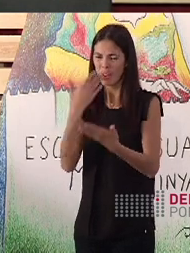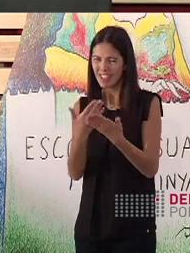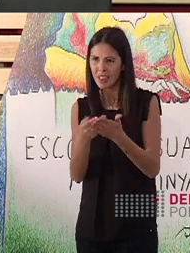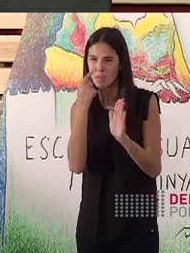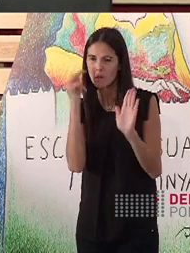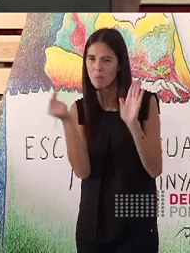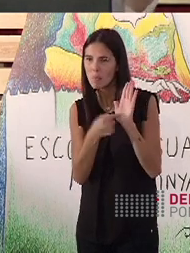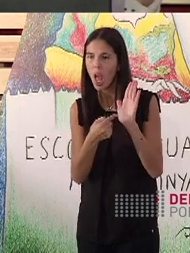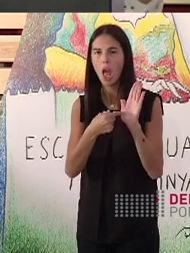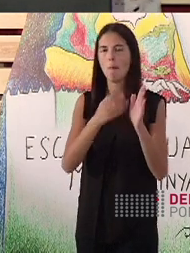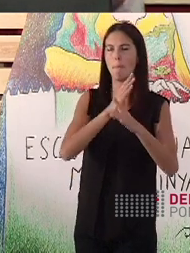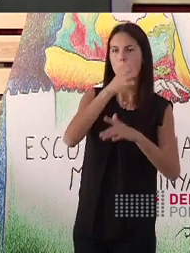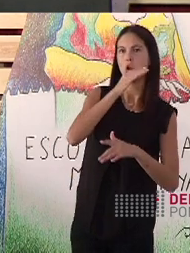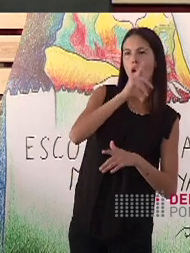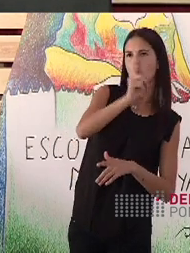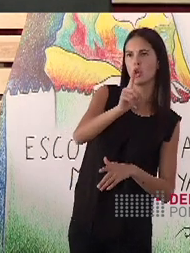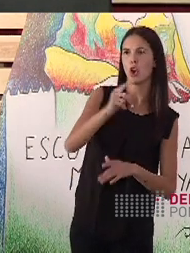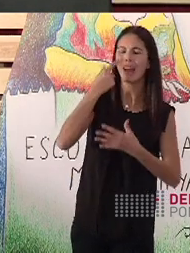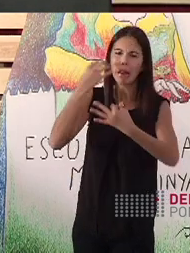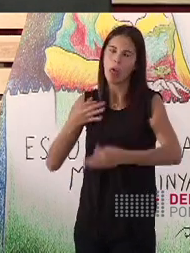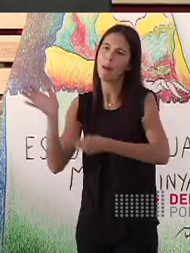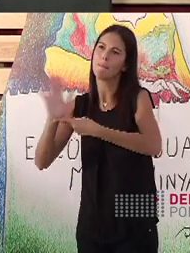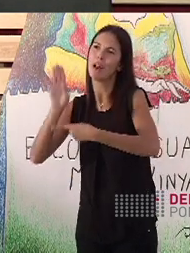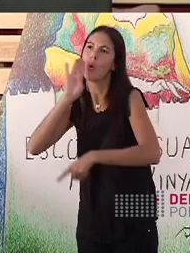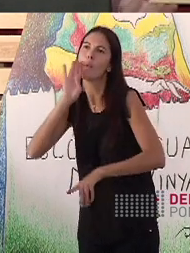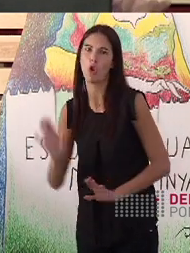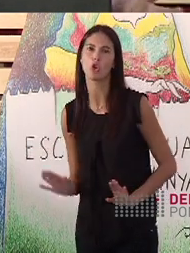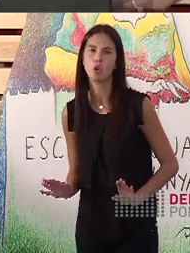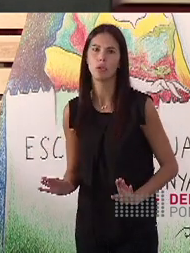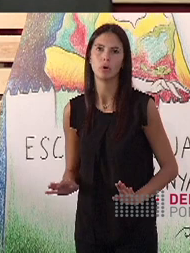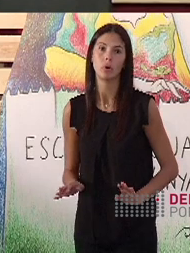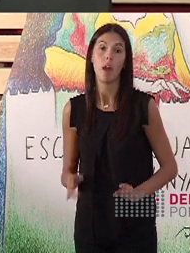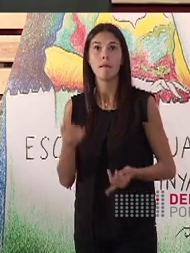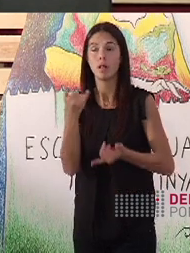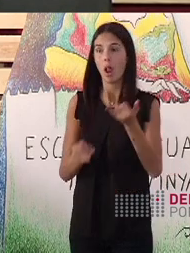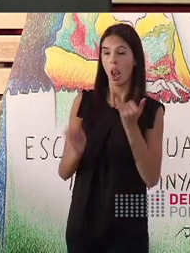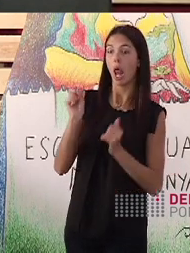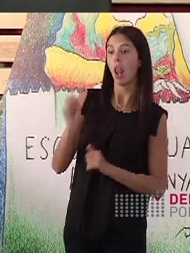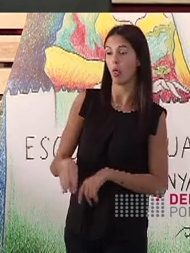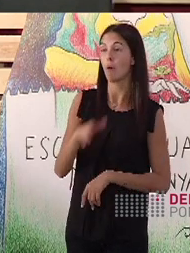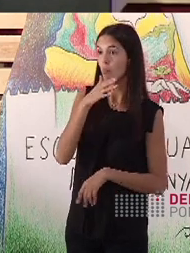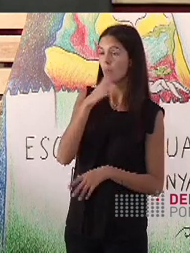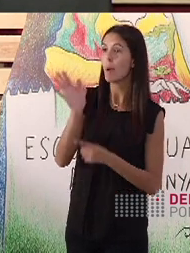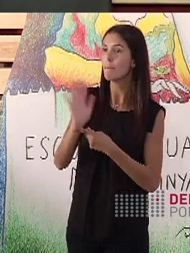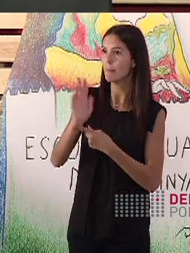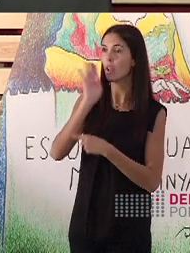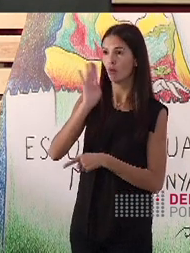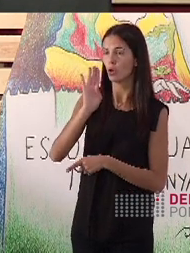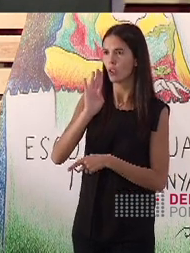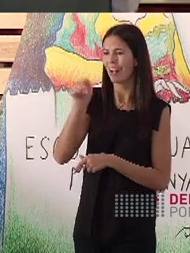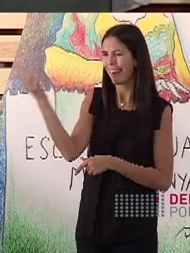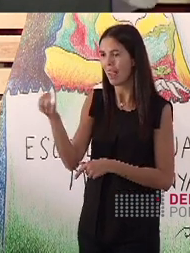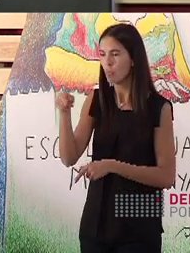con no era una violación, era una película porno. Claro, pero es que es verdad. Y tenía razón, porque es que las películas porno también son de